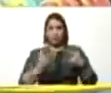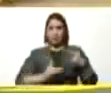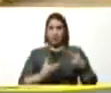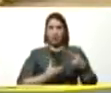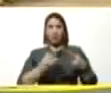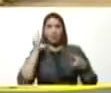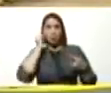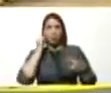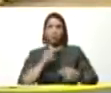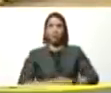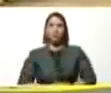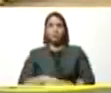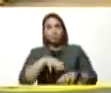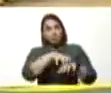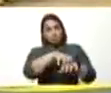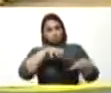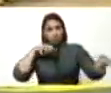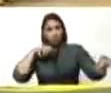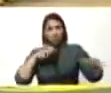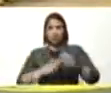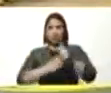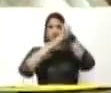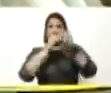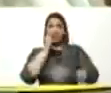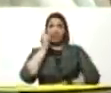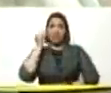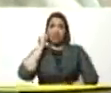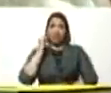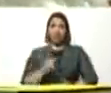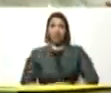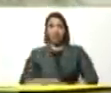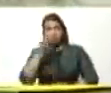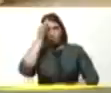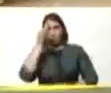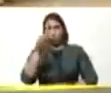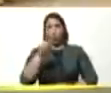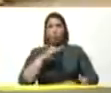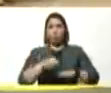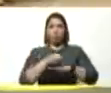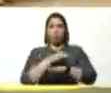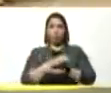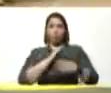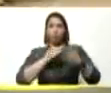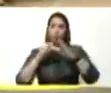mujer. Y la mayoría de las lideresas de los consejos comunales, mujeres.